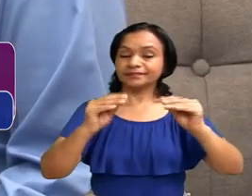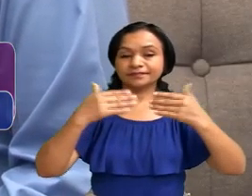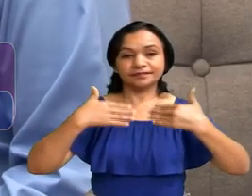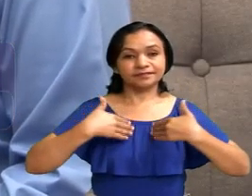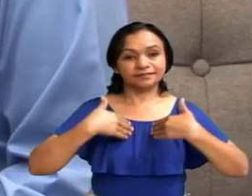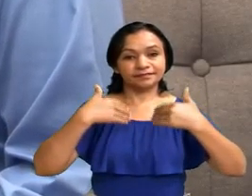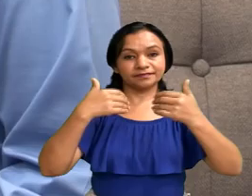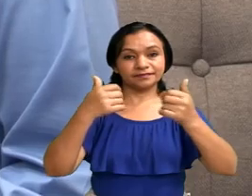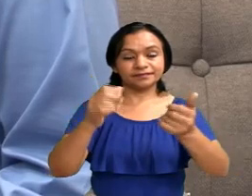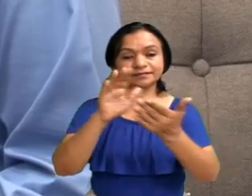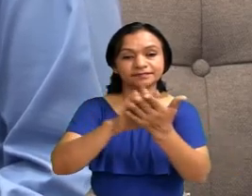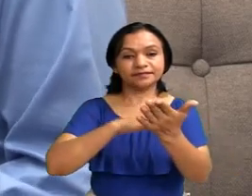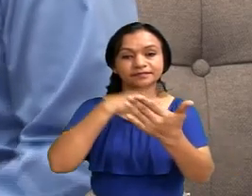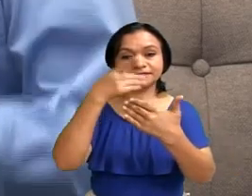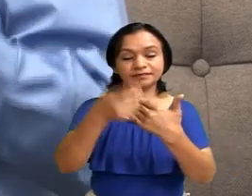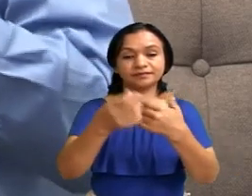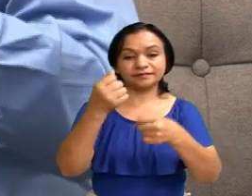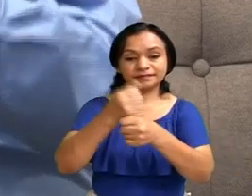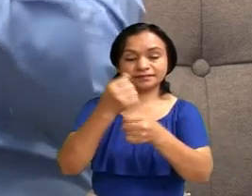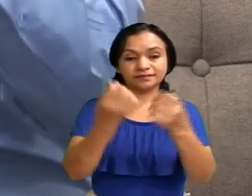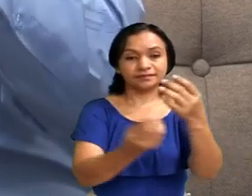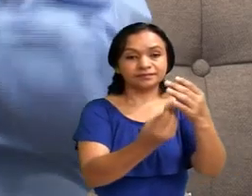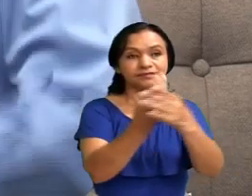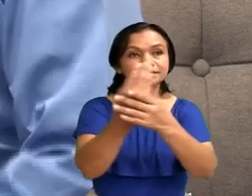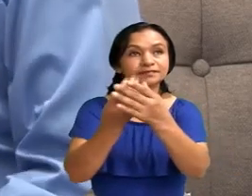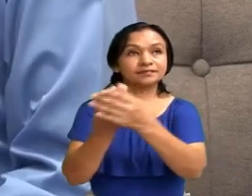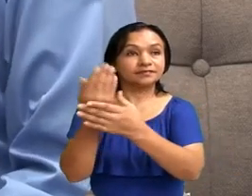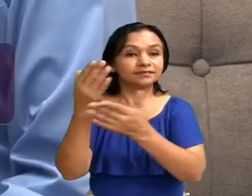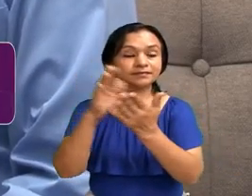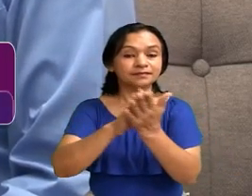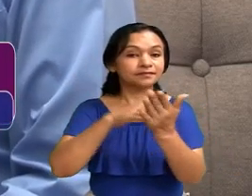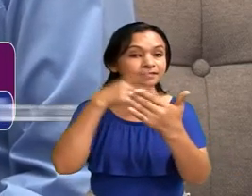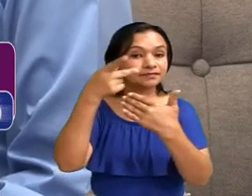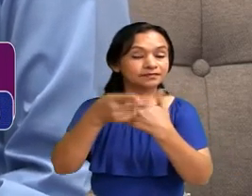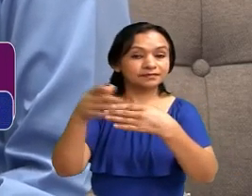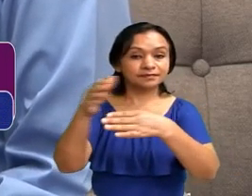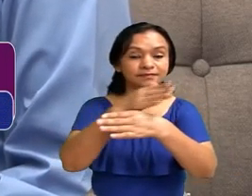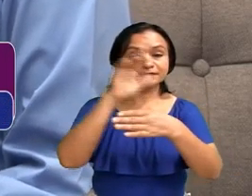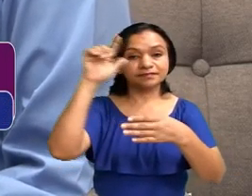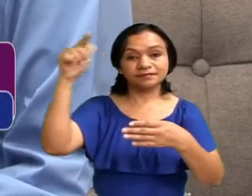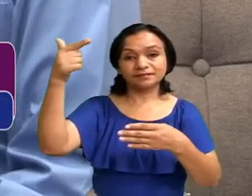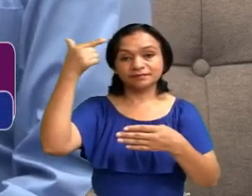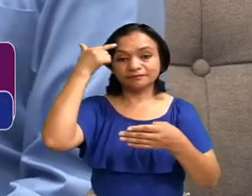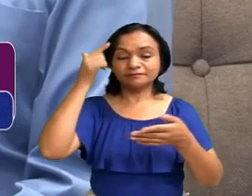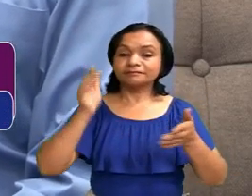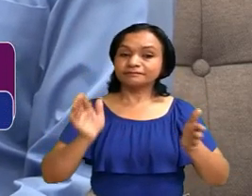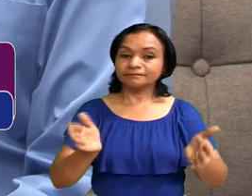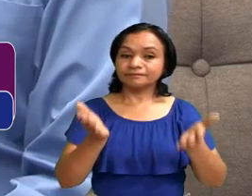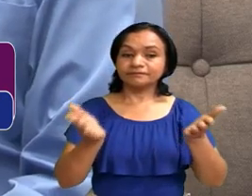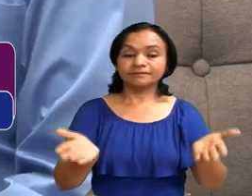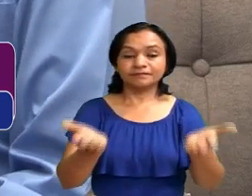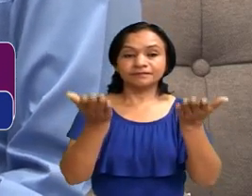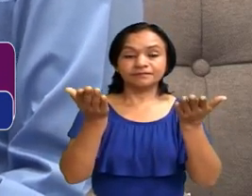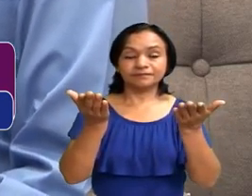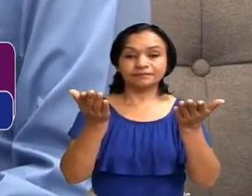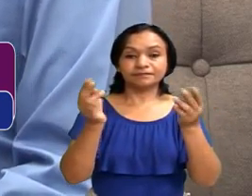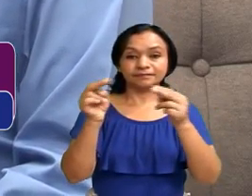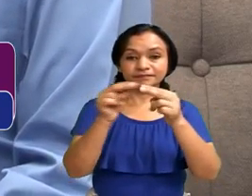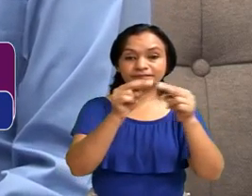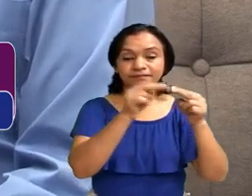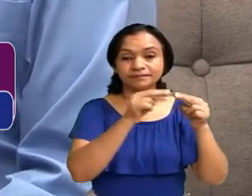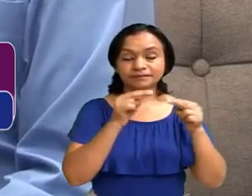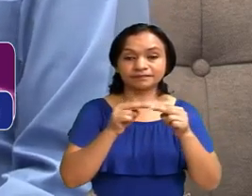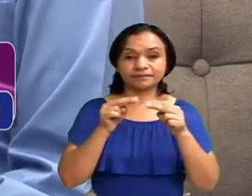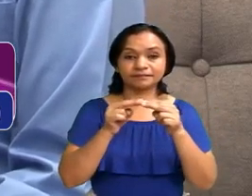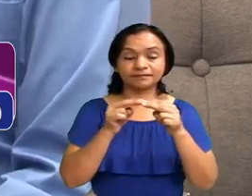salud y los programas productivos, como el resto de programas que nuestro gobierno está impulsando en línea